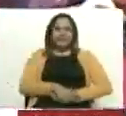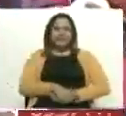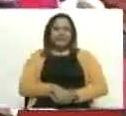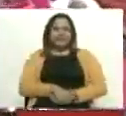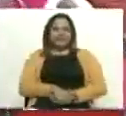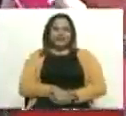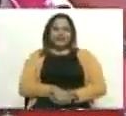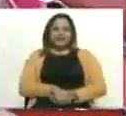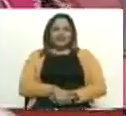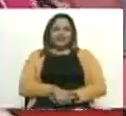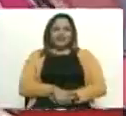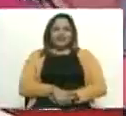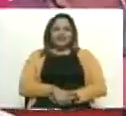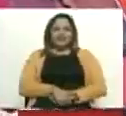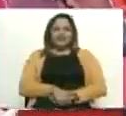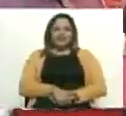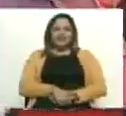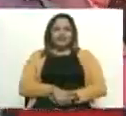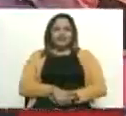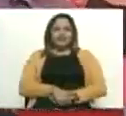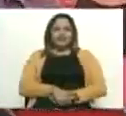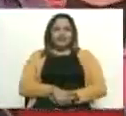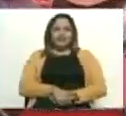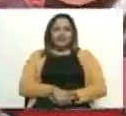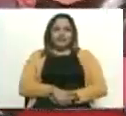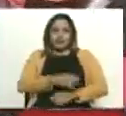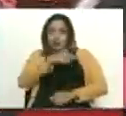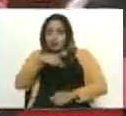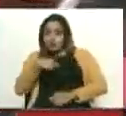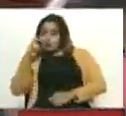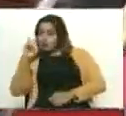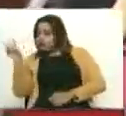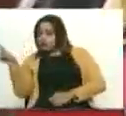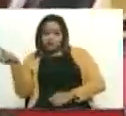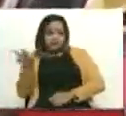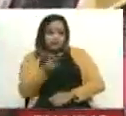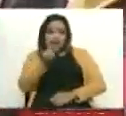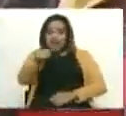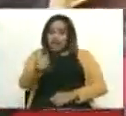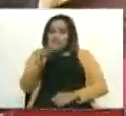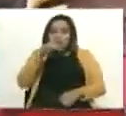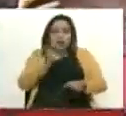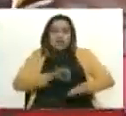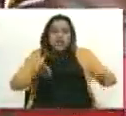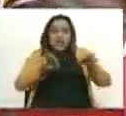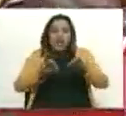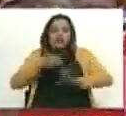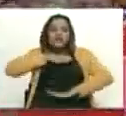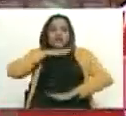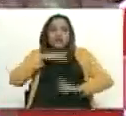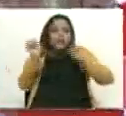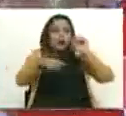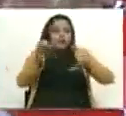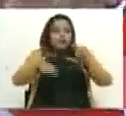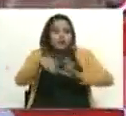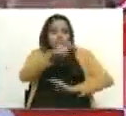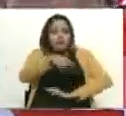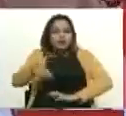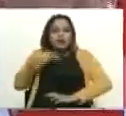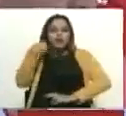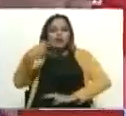Ah, ok, ok. Y pasábamos por aquí, esto era un terreno baldío, lleno de chatarra. Y la gente de la